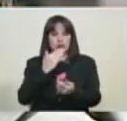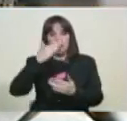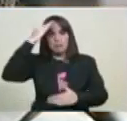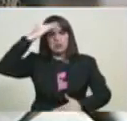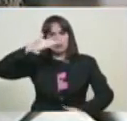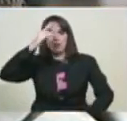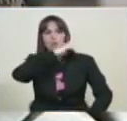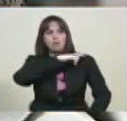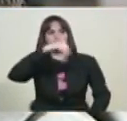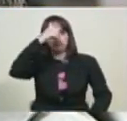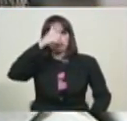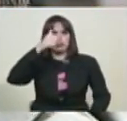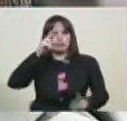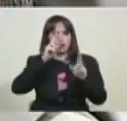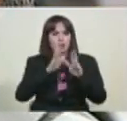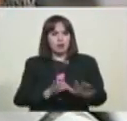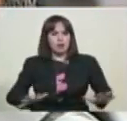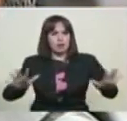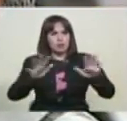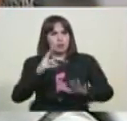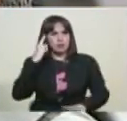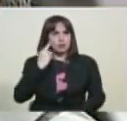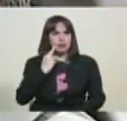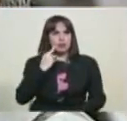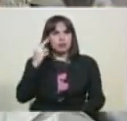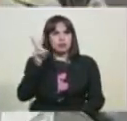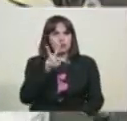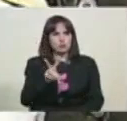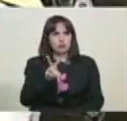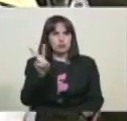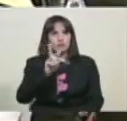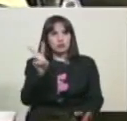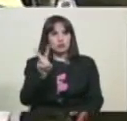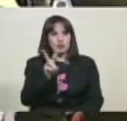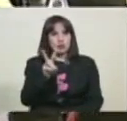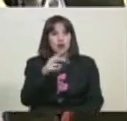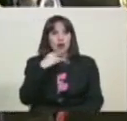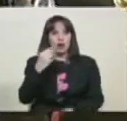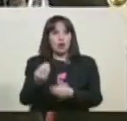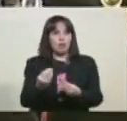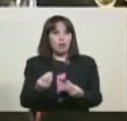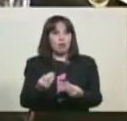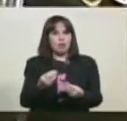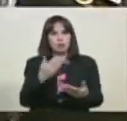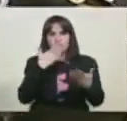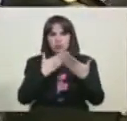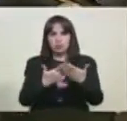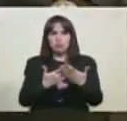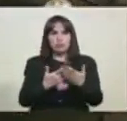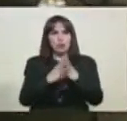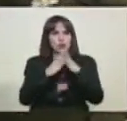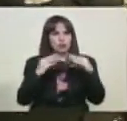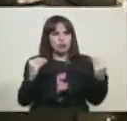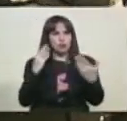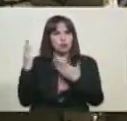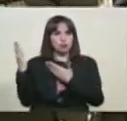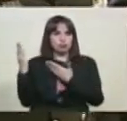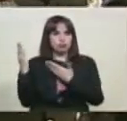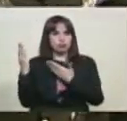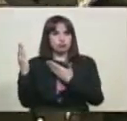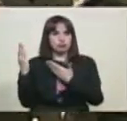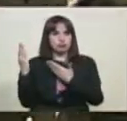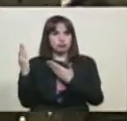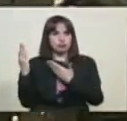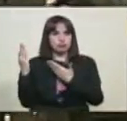militar de la República Bolivariana de Venezuela, generales, almirantes,